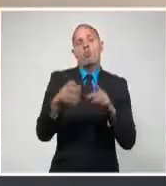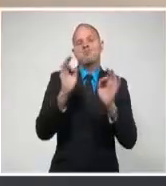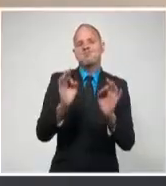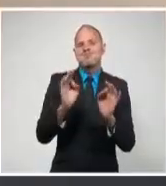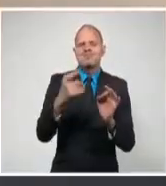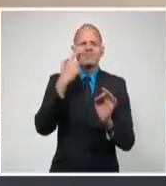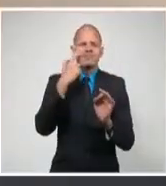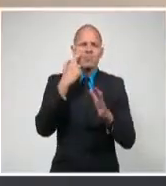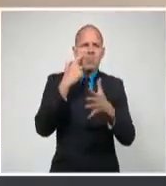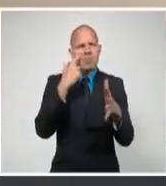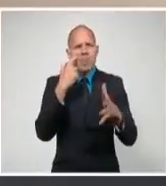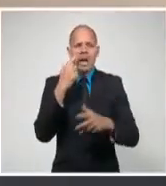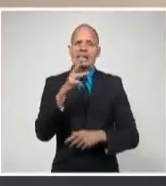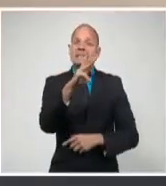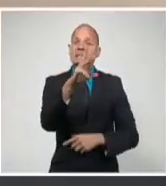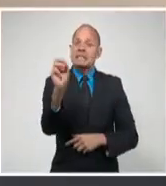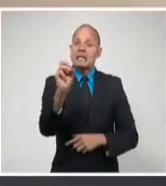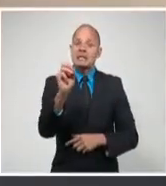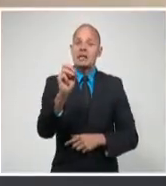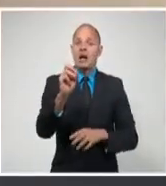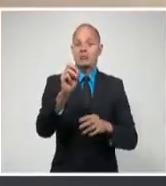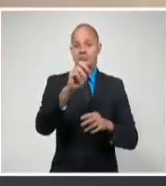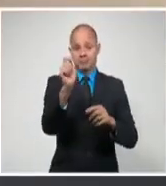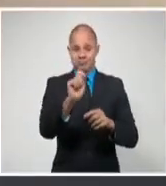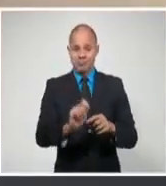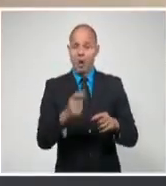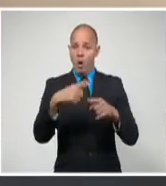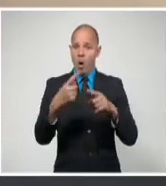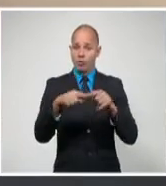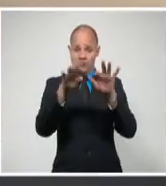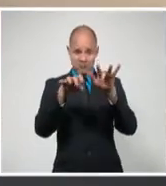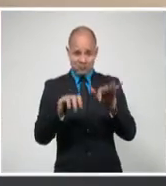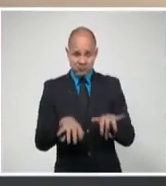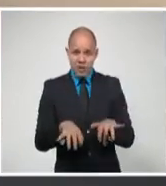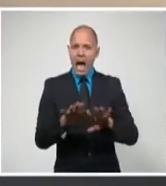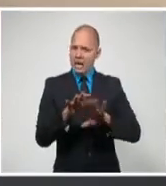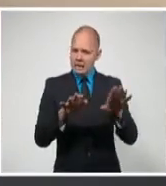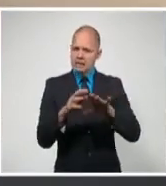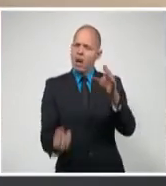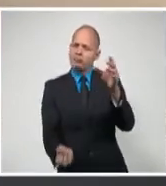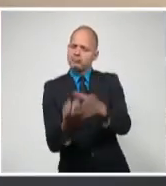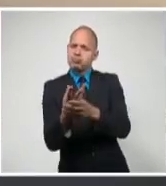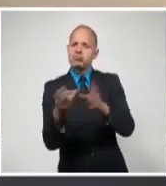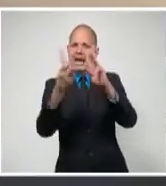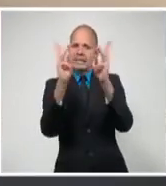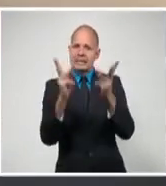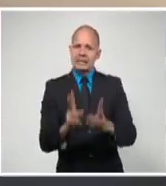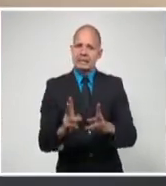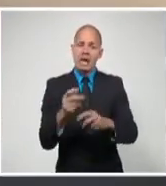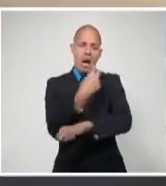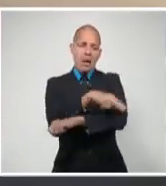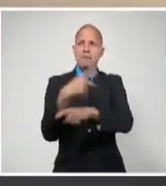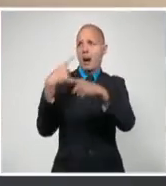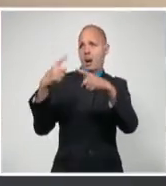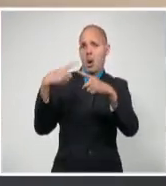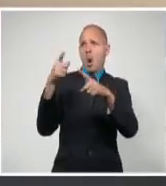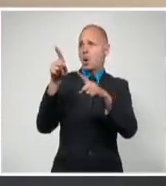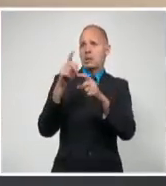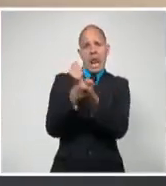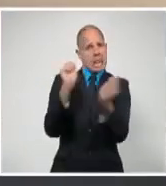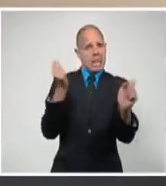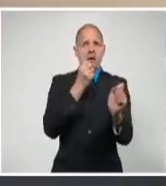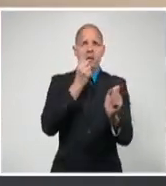de unos 30 artículos en estas condiciones, también puestos a la comunidad científica internacional,